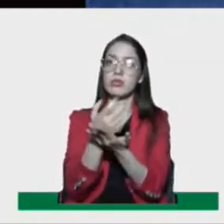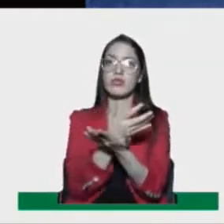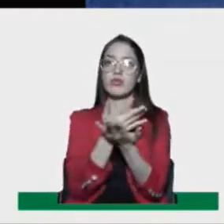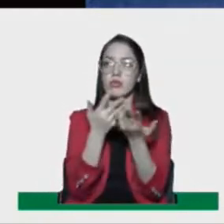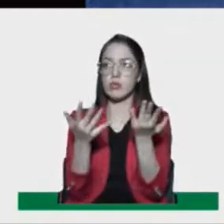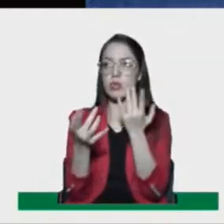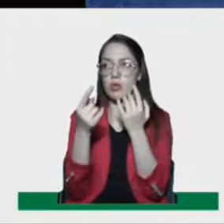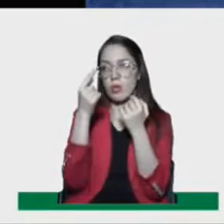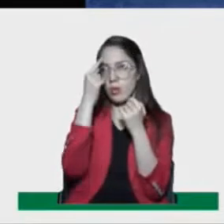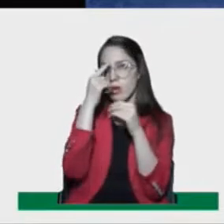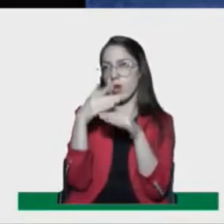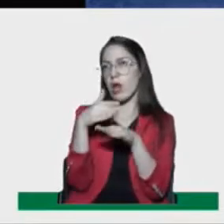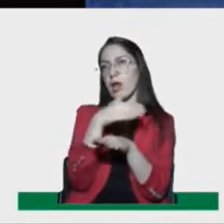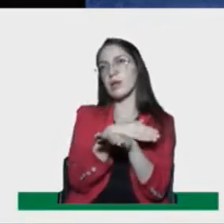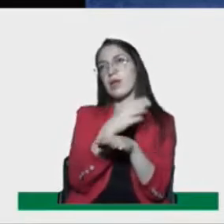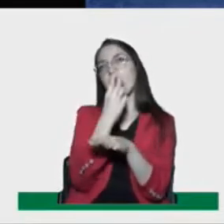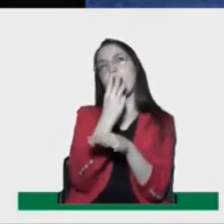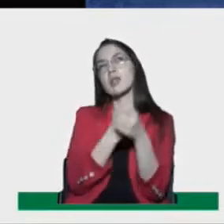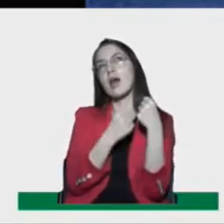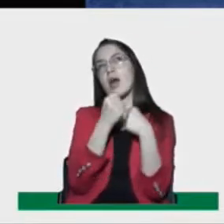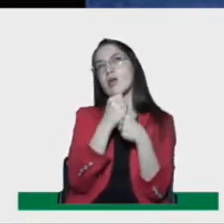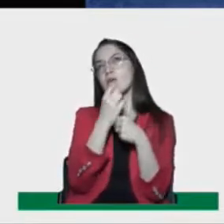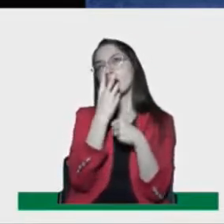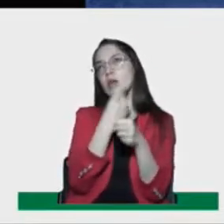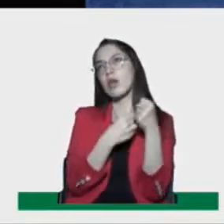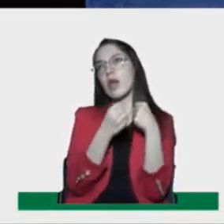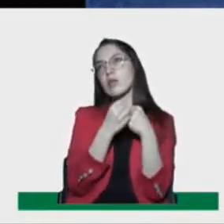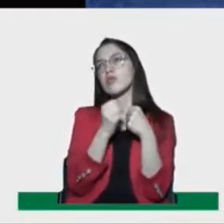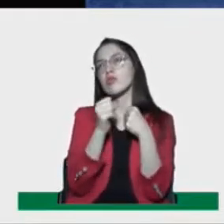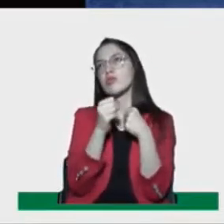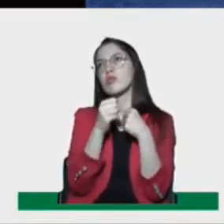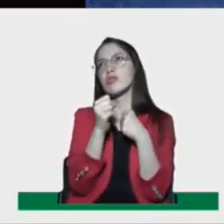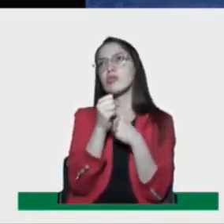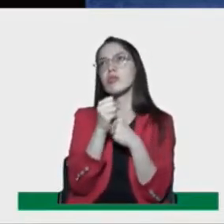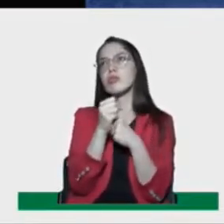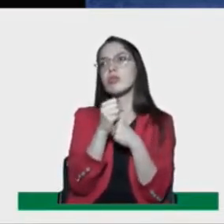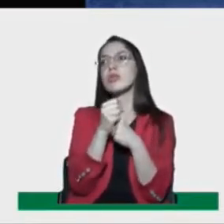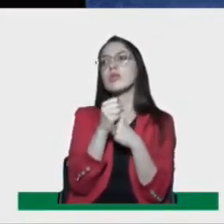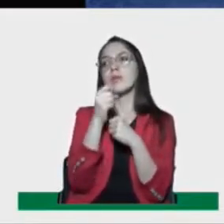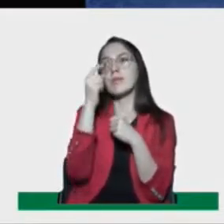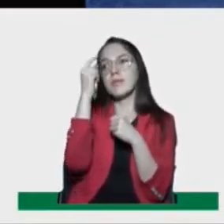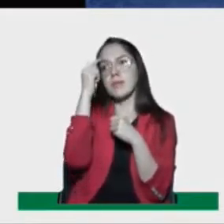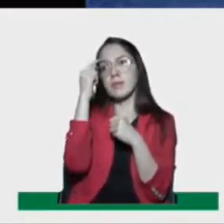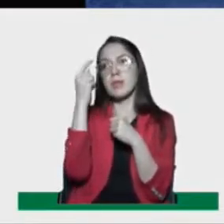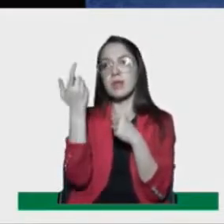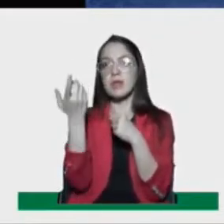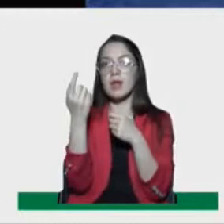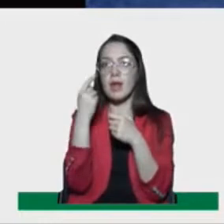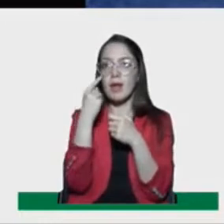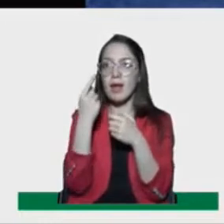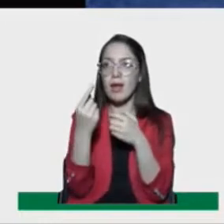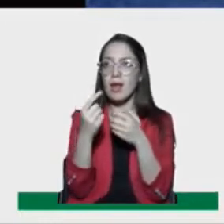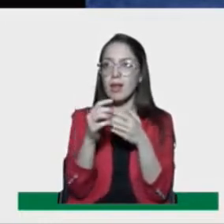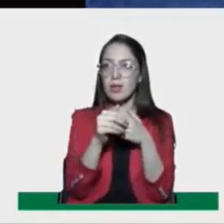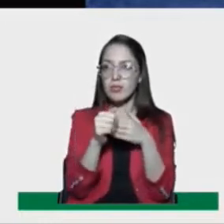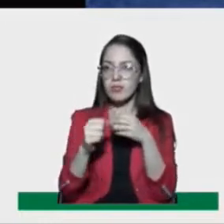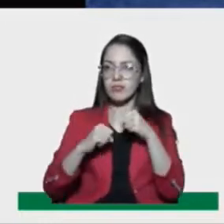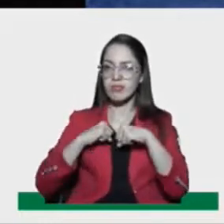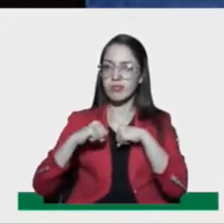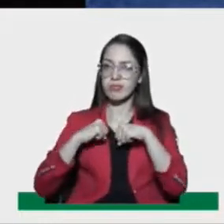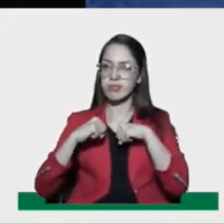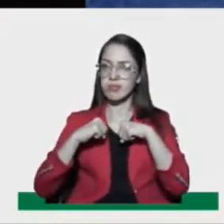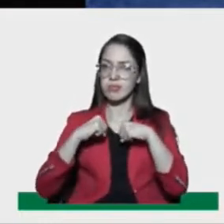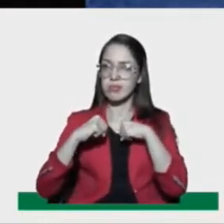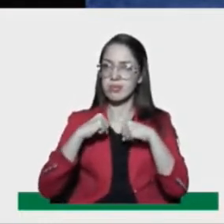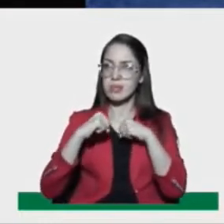hace tres años atrás hoy día sigo en el directorio y sigo trabajando de todas